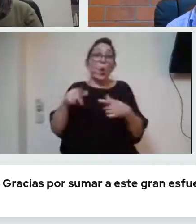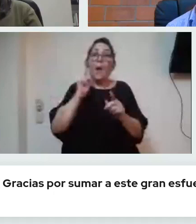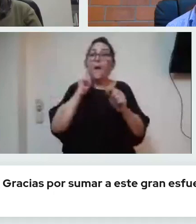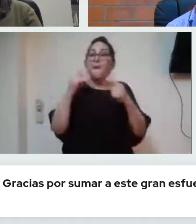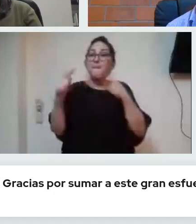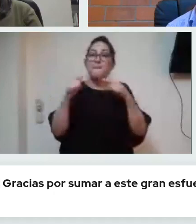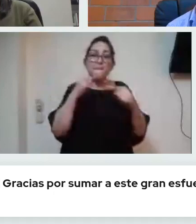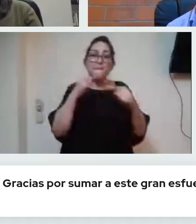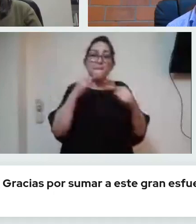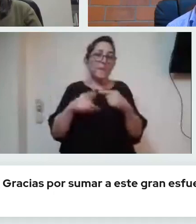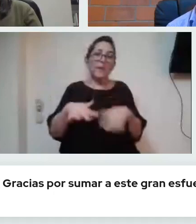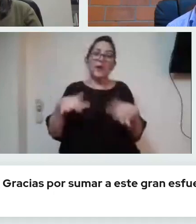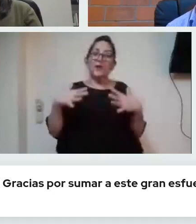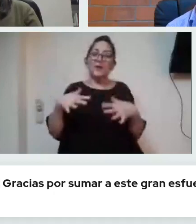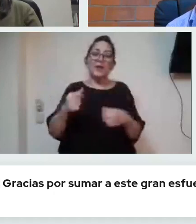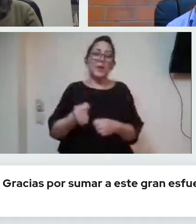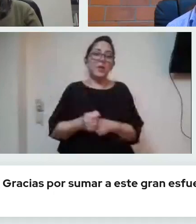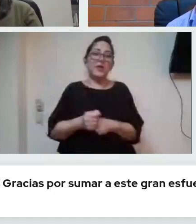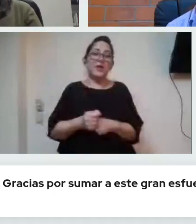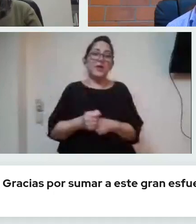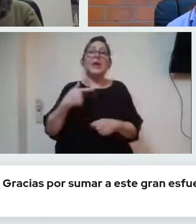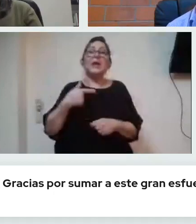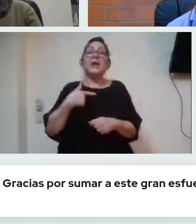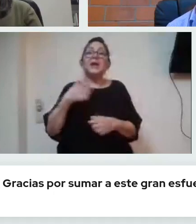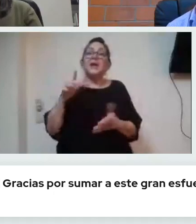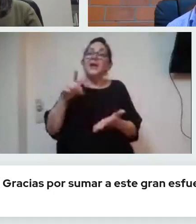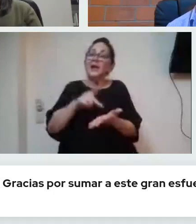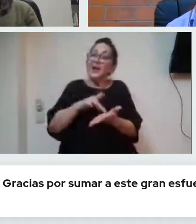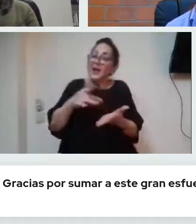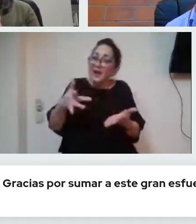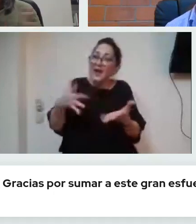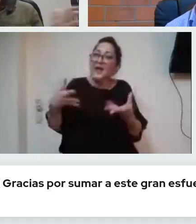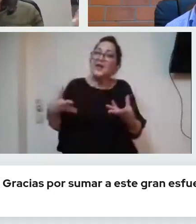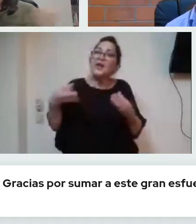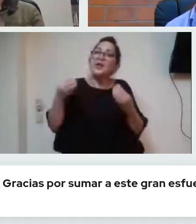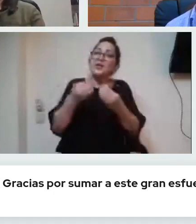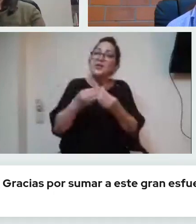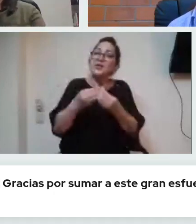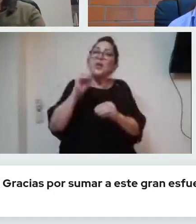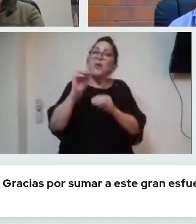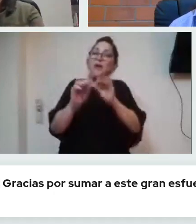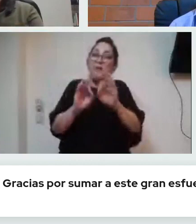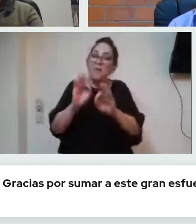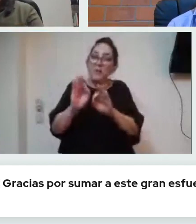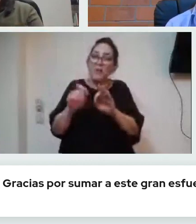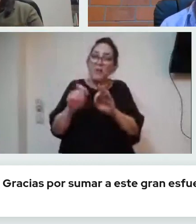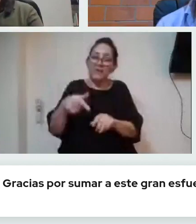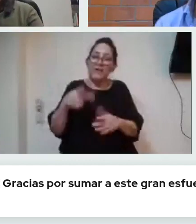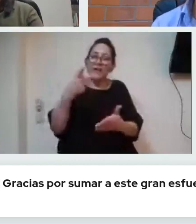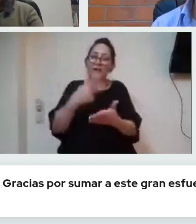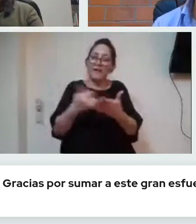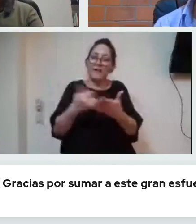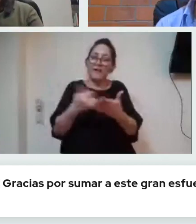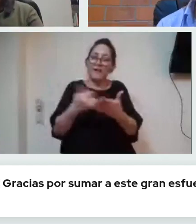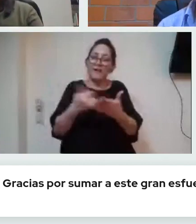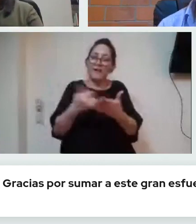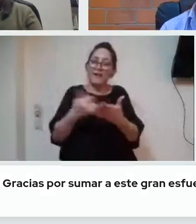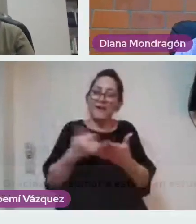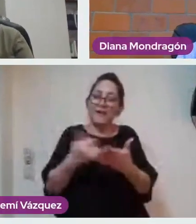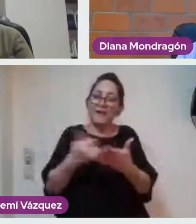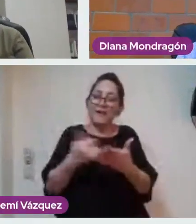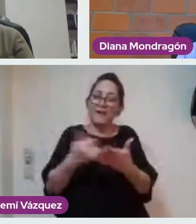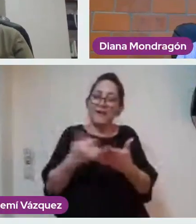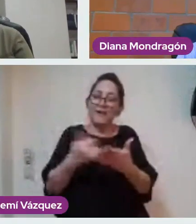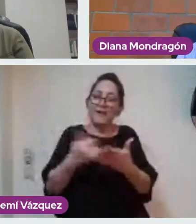este gran esfuerzo y proyecto. Un beso, querida doctora. Así que bueno, pues un saludo nuevamente de la magistrada.